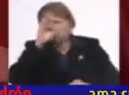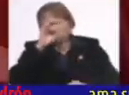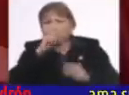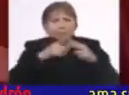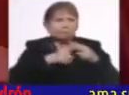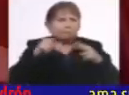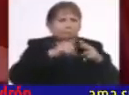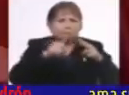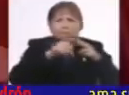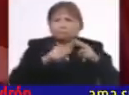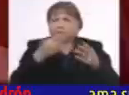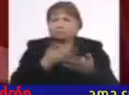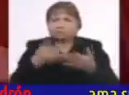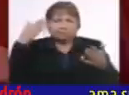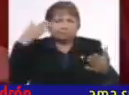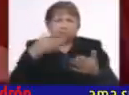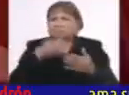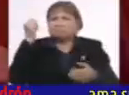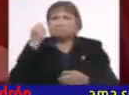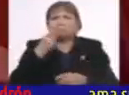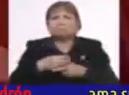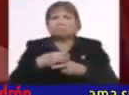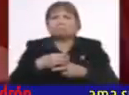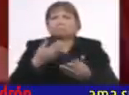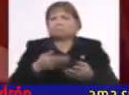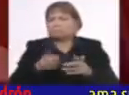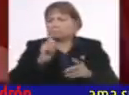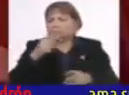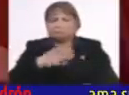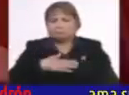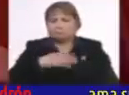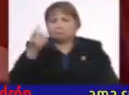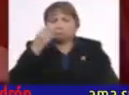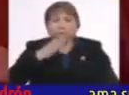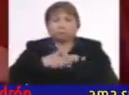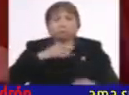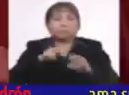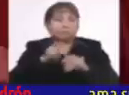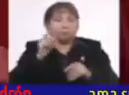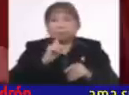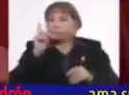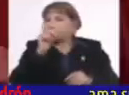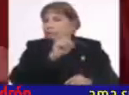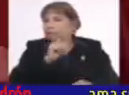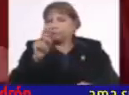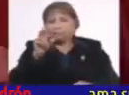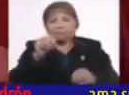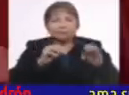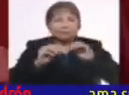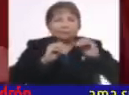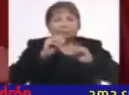prófugos se tome la bruta decisión no sólo de mi salida sino de no poner en